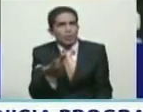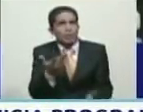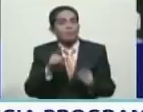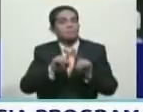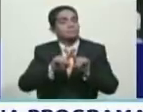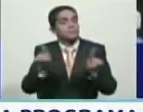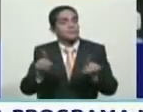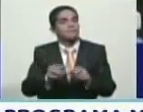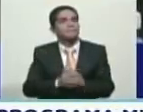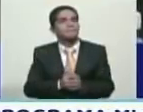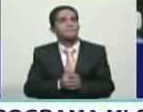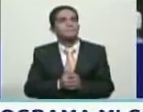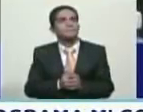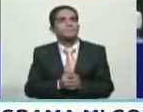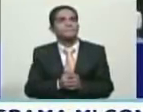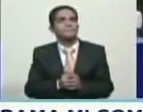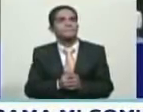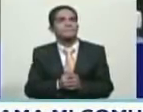Pero